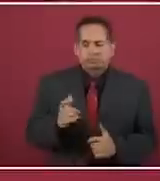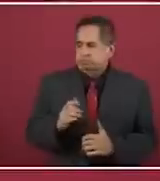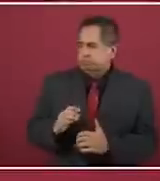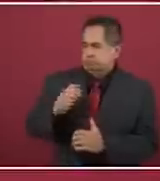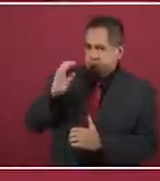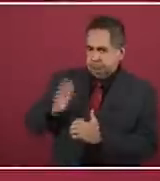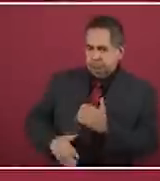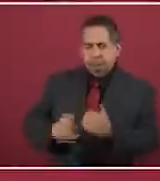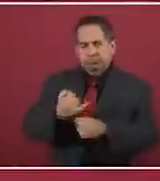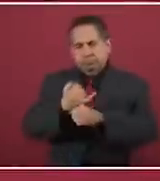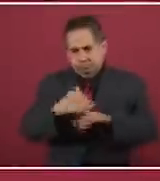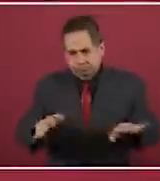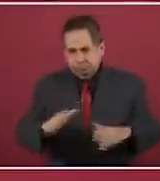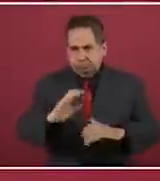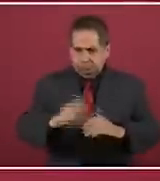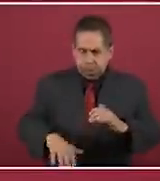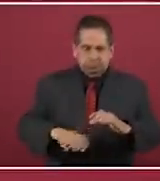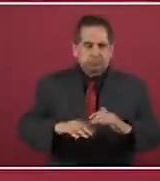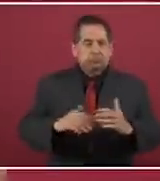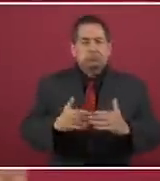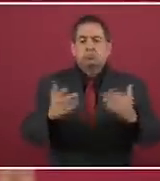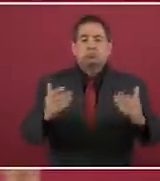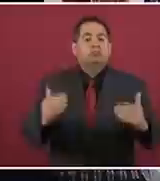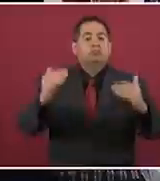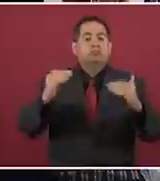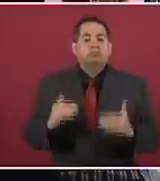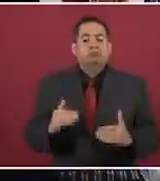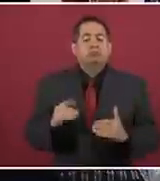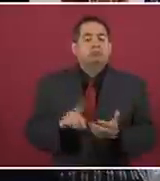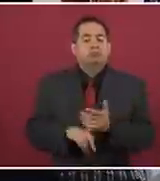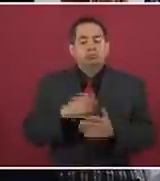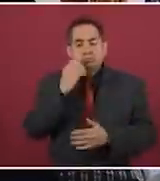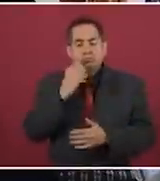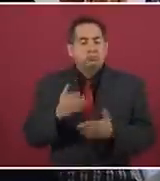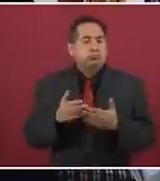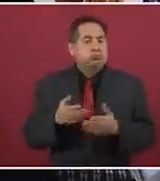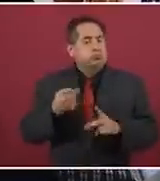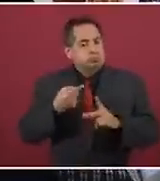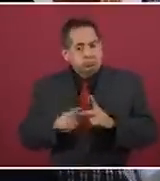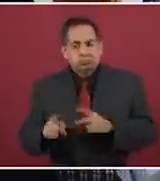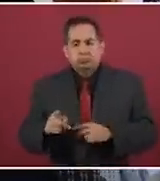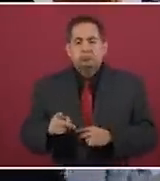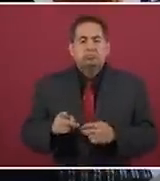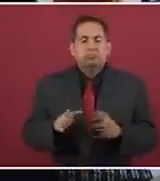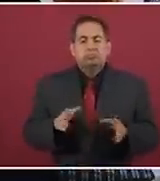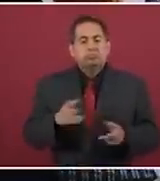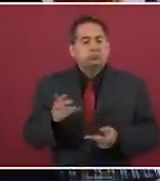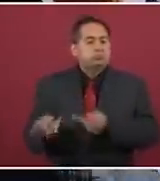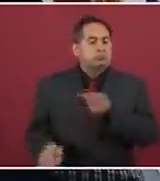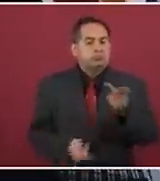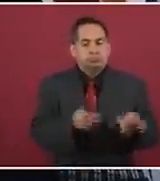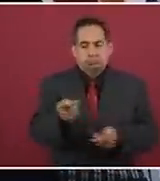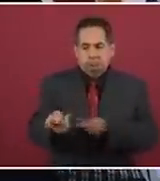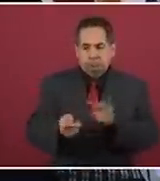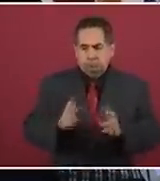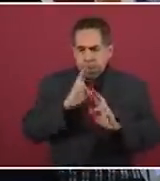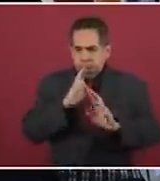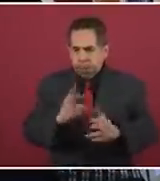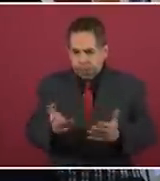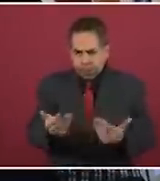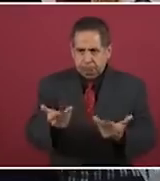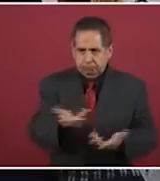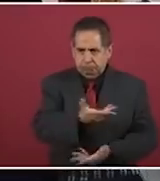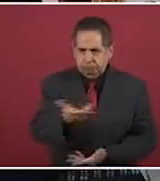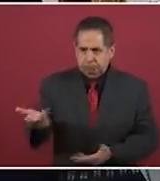terminamos la parte informativa y, si les parece, abrimos la sesión de preguntas y